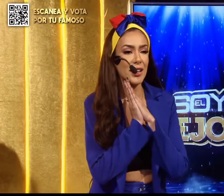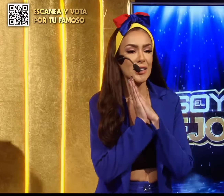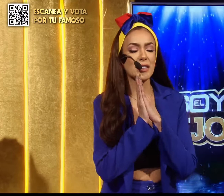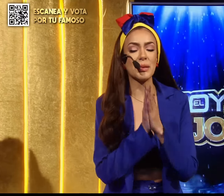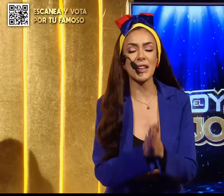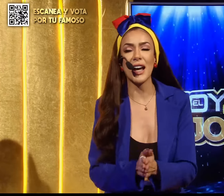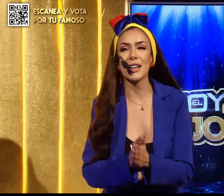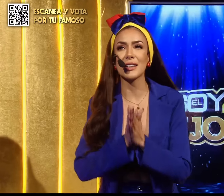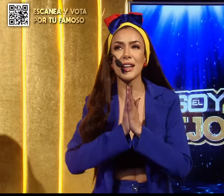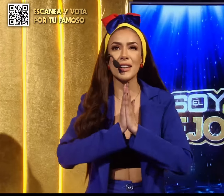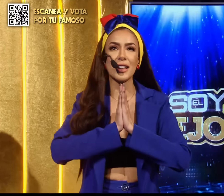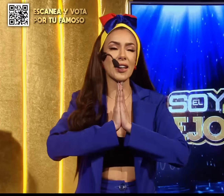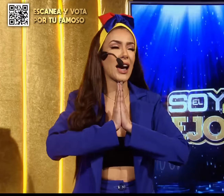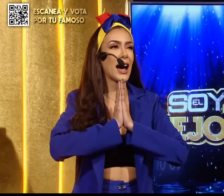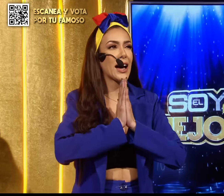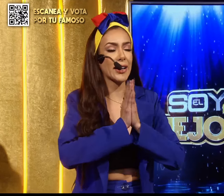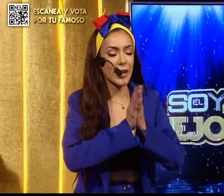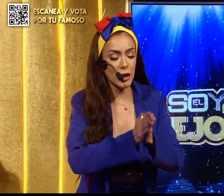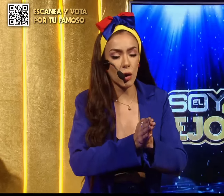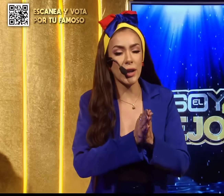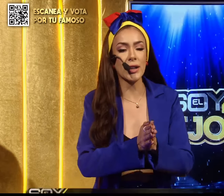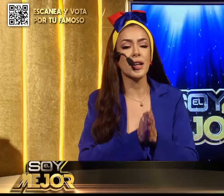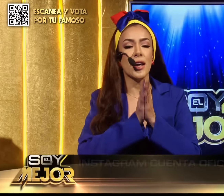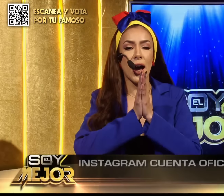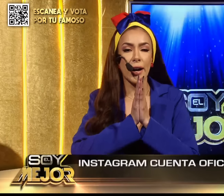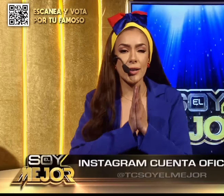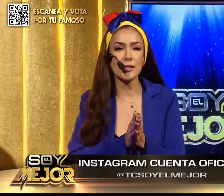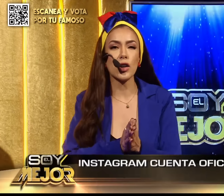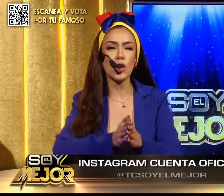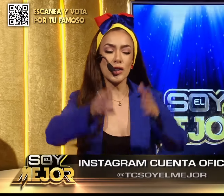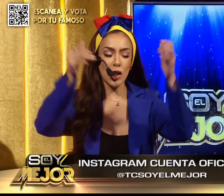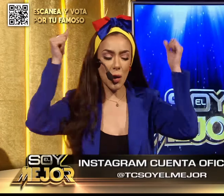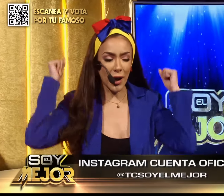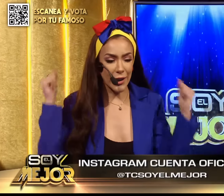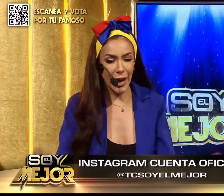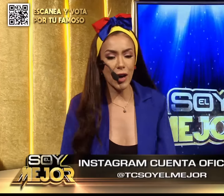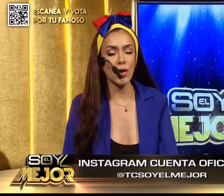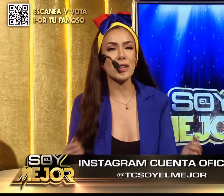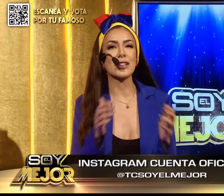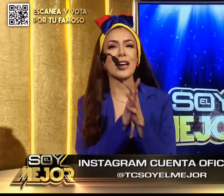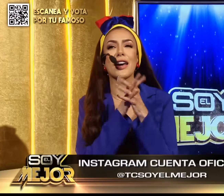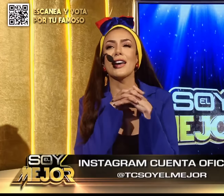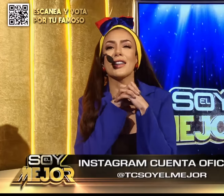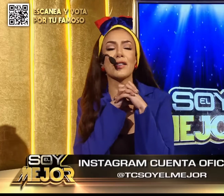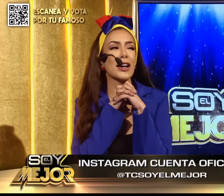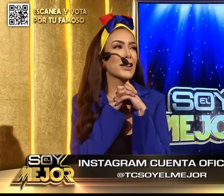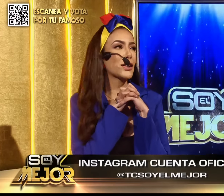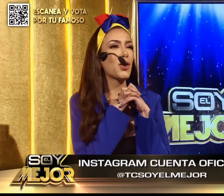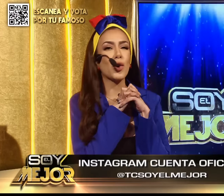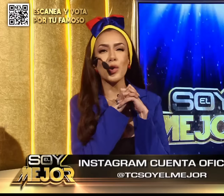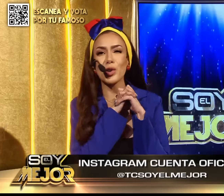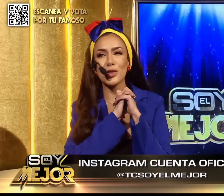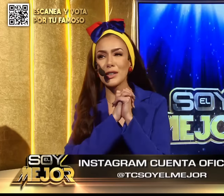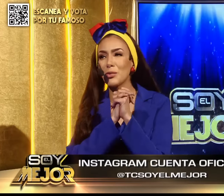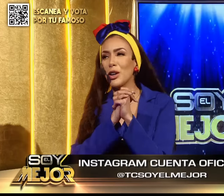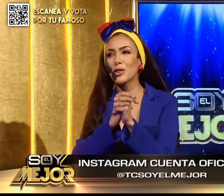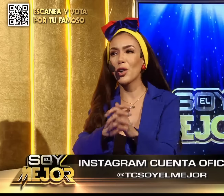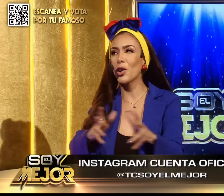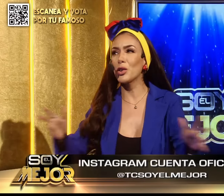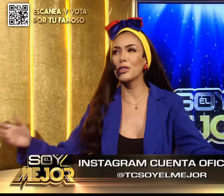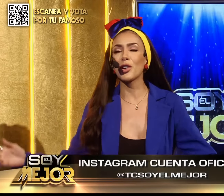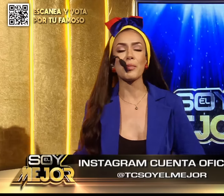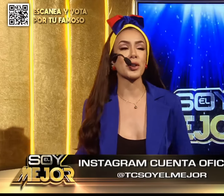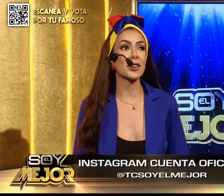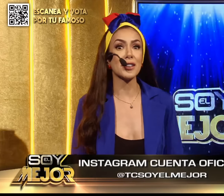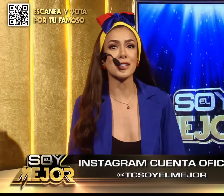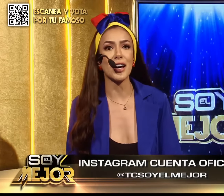gente disciplinada, tanta gente que ha querido ir a ganarse el oro y se lo ha ganado. Así que de verdad que estamos orgullosísimos de